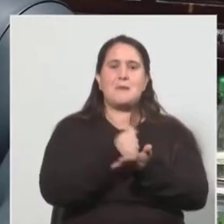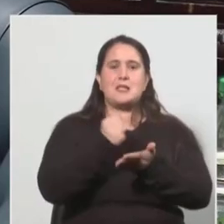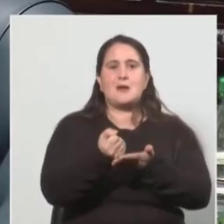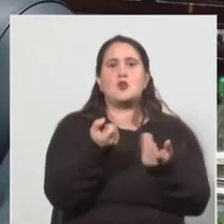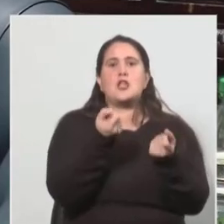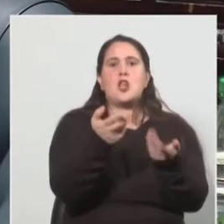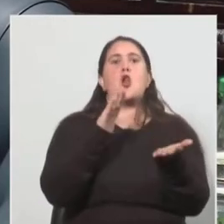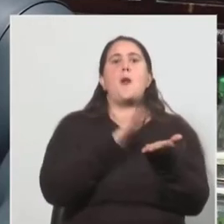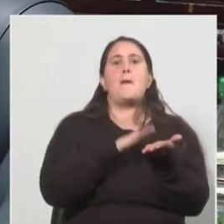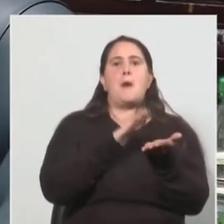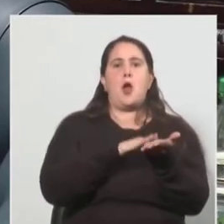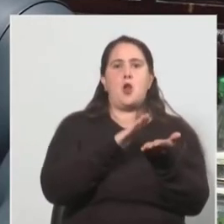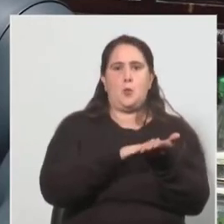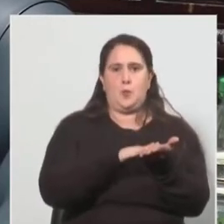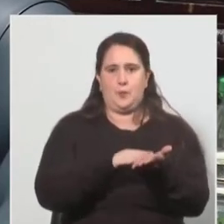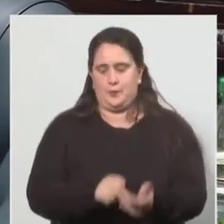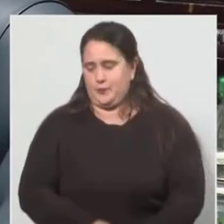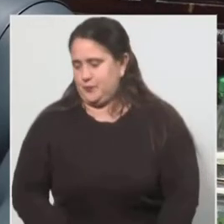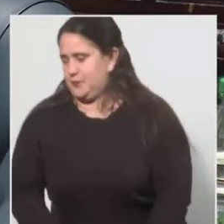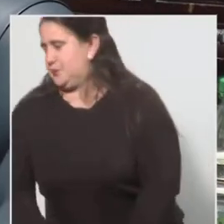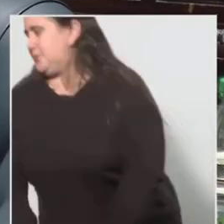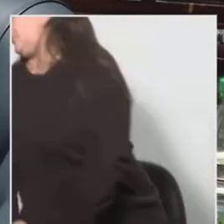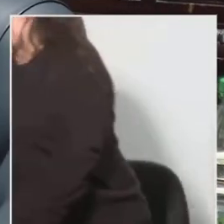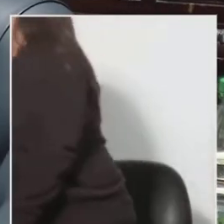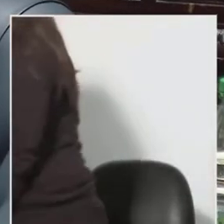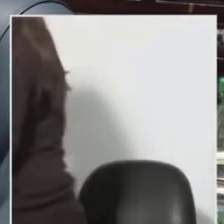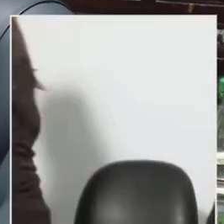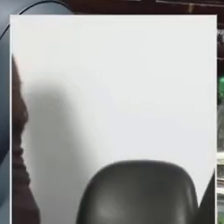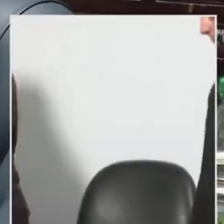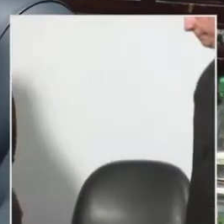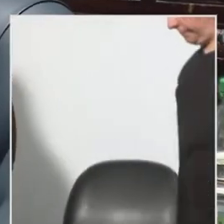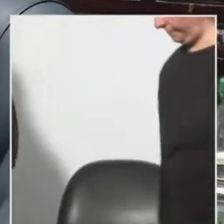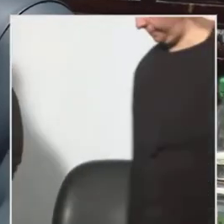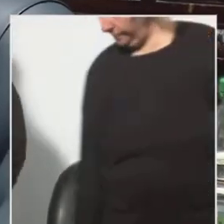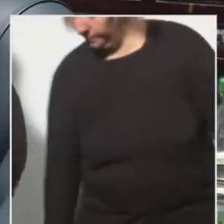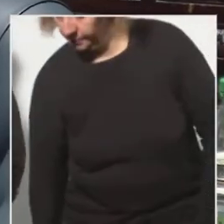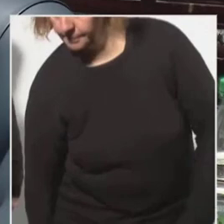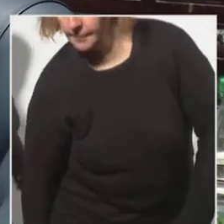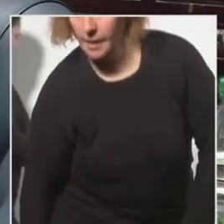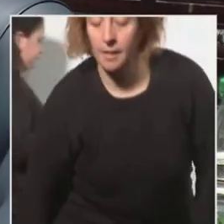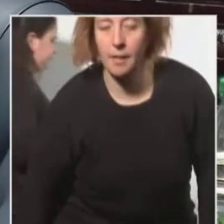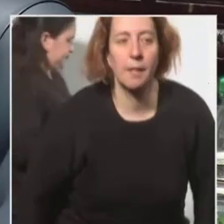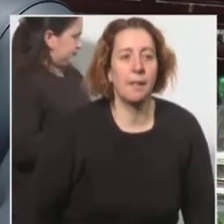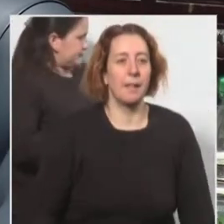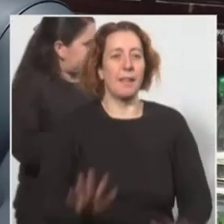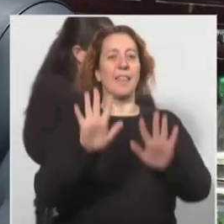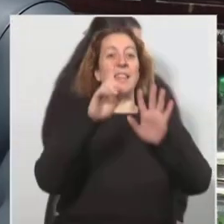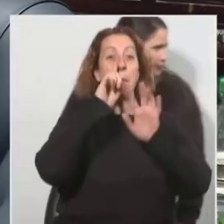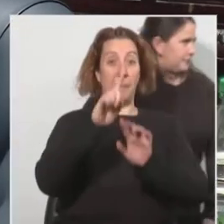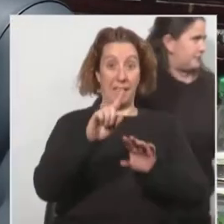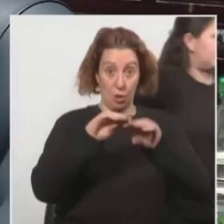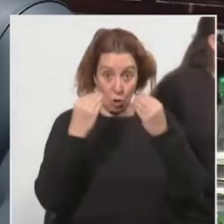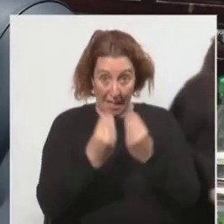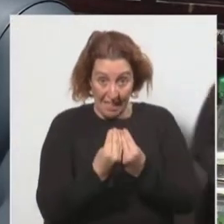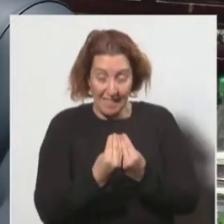se entregaron en mano. 36 en casi 10.000. No llega